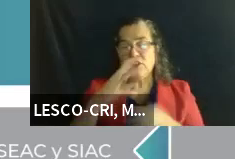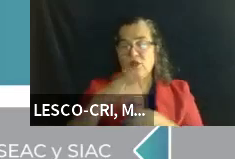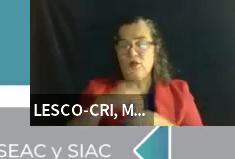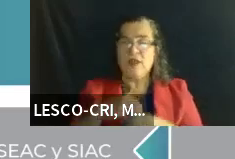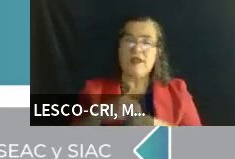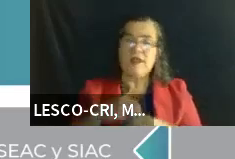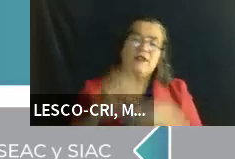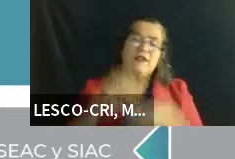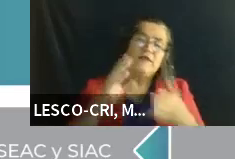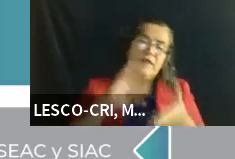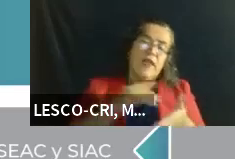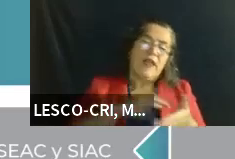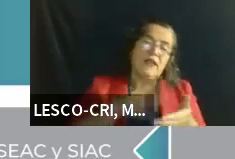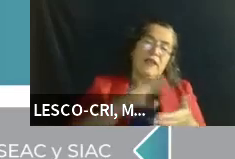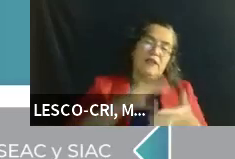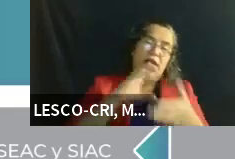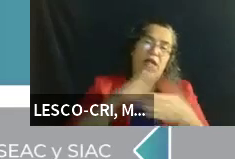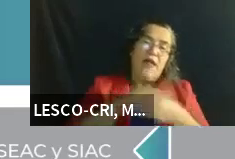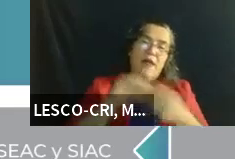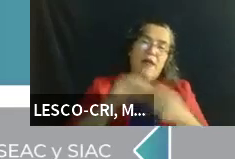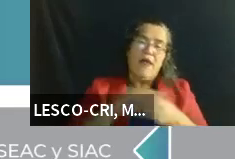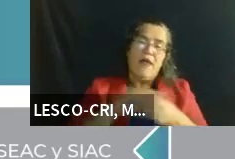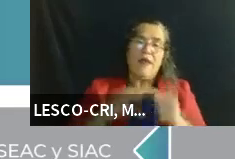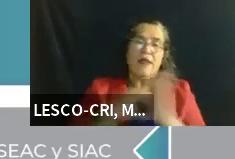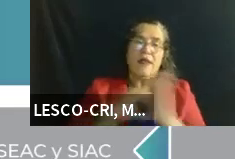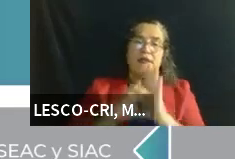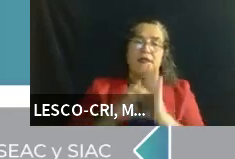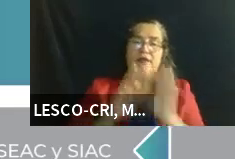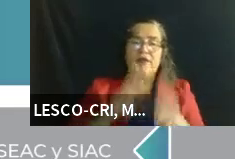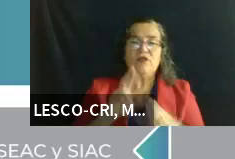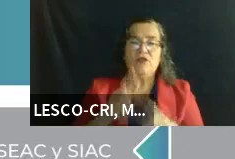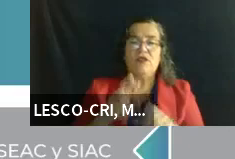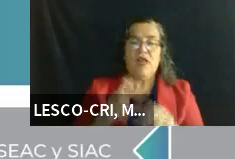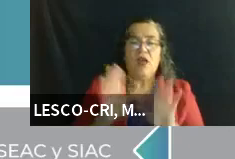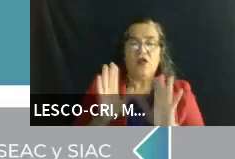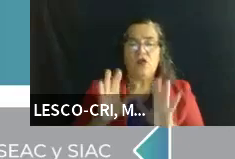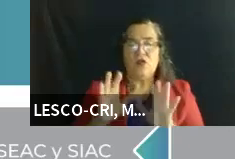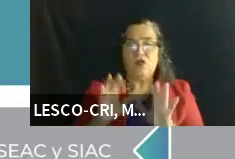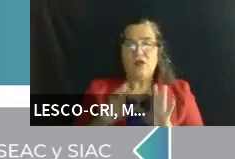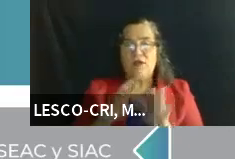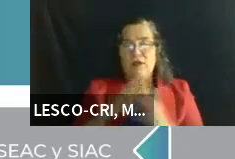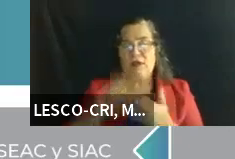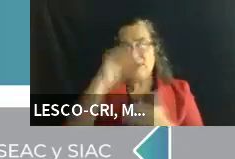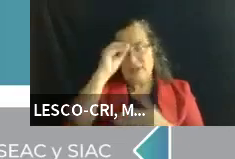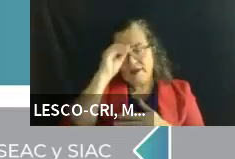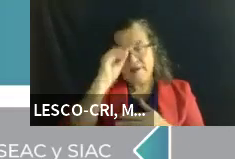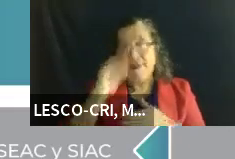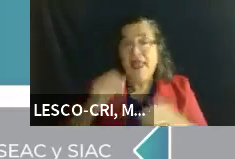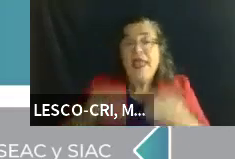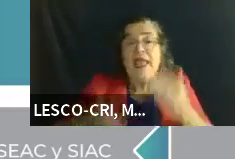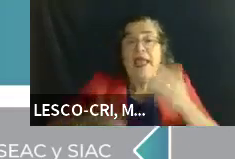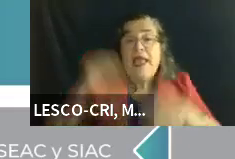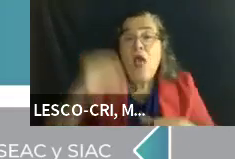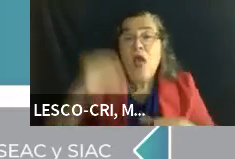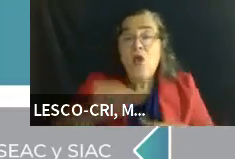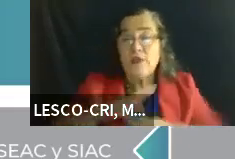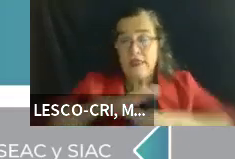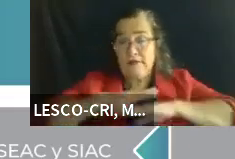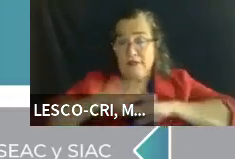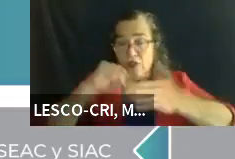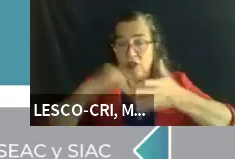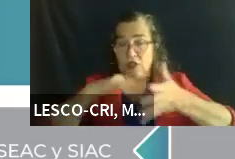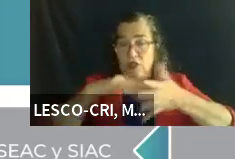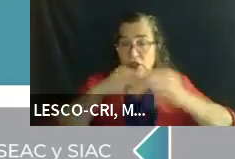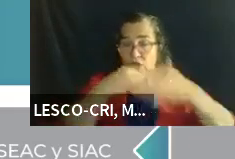una evidencia de resultados de aprendizaje. ¿Cuál es el grado de satisfacción del estudiante con el proceso formativo? ¿Cuál es